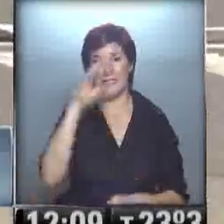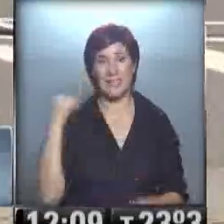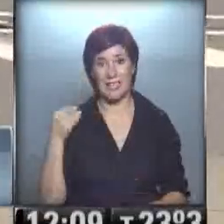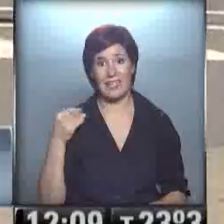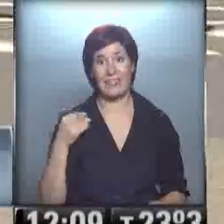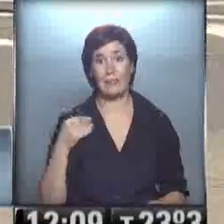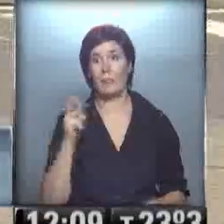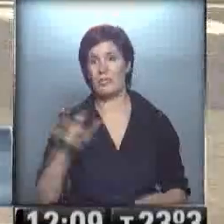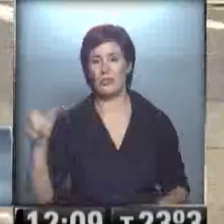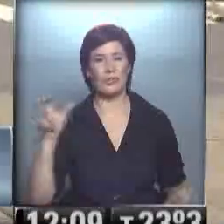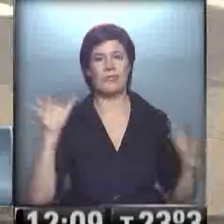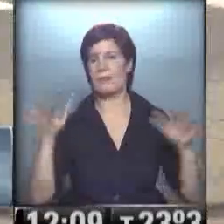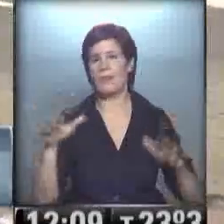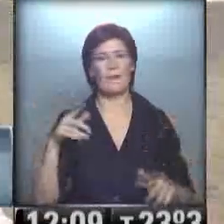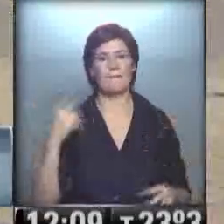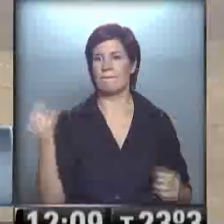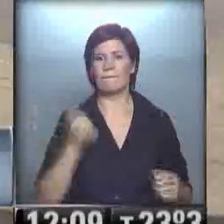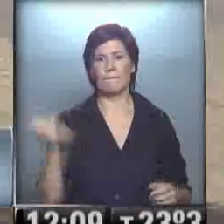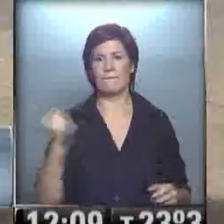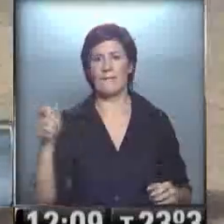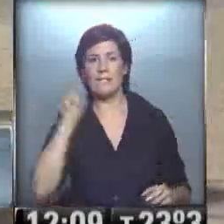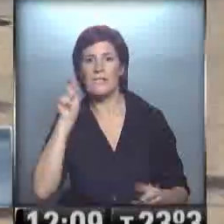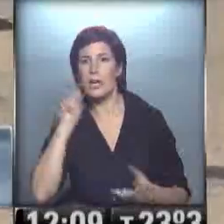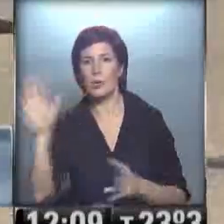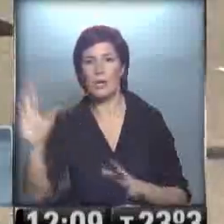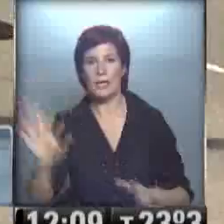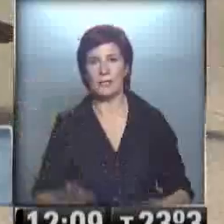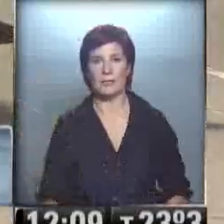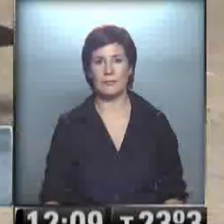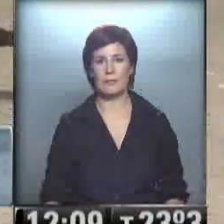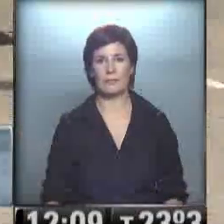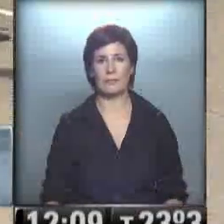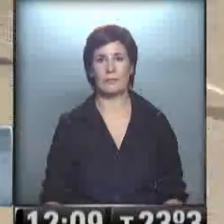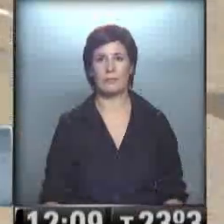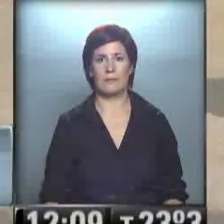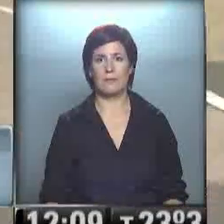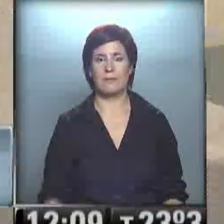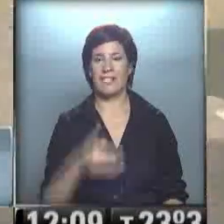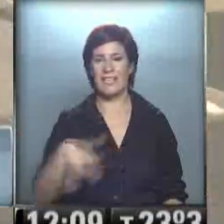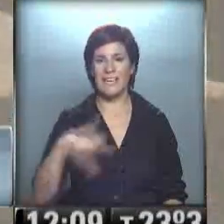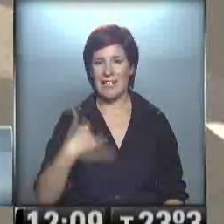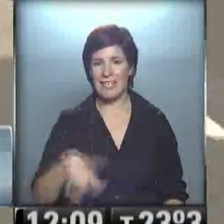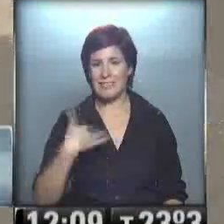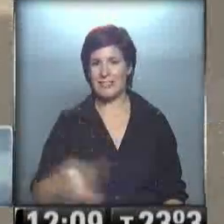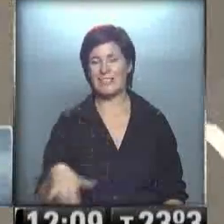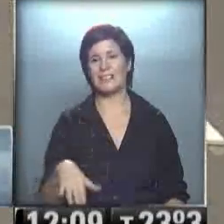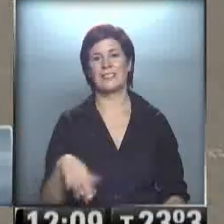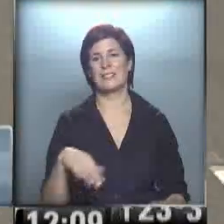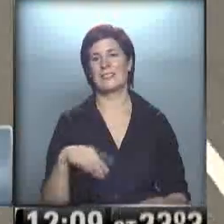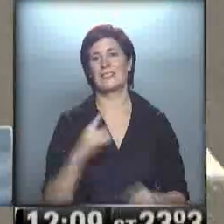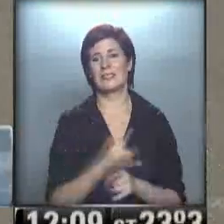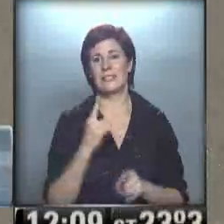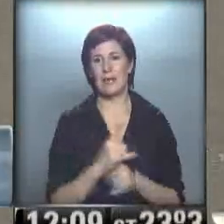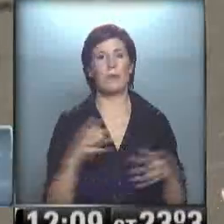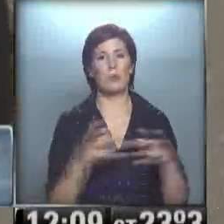que se desborde y quiere saludarla. Bueno, normalmente la calle ha sido una herramienta política importante para el Frente para la